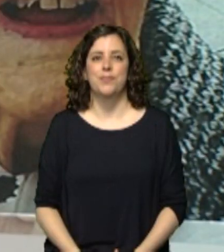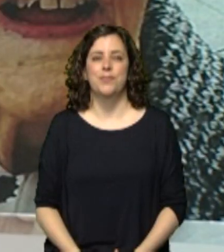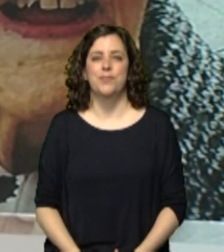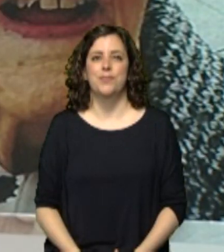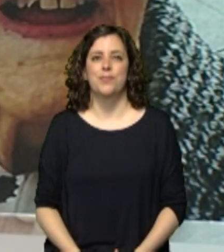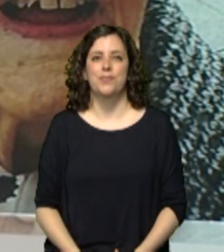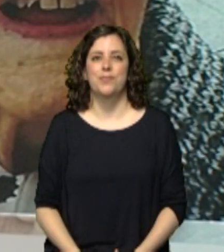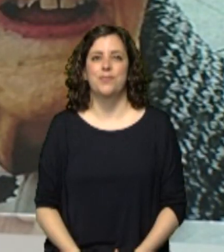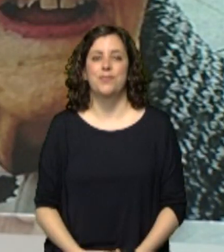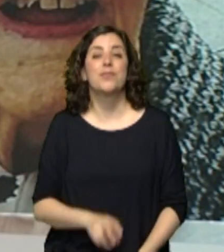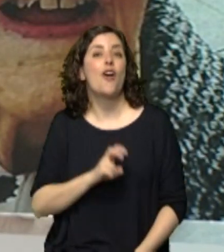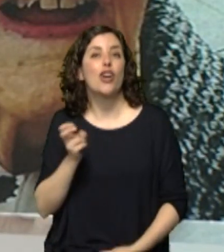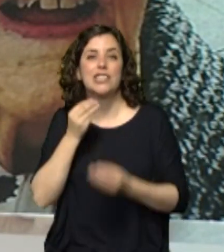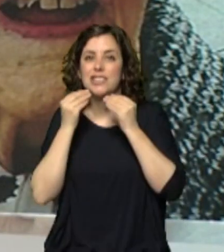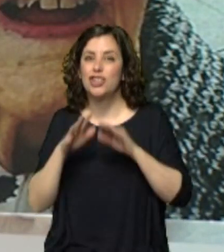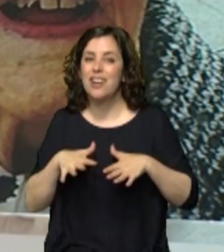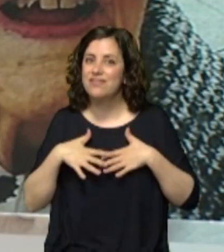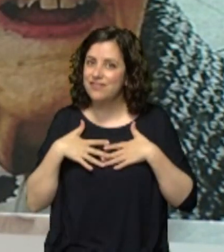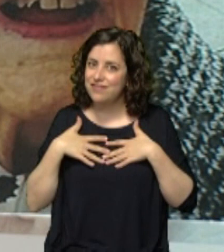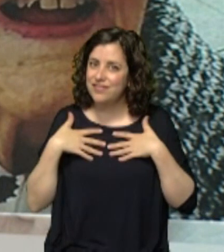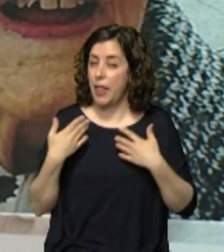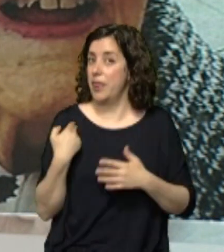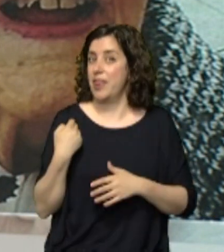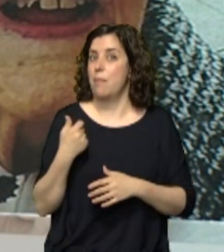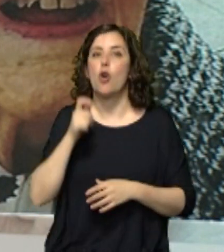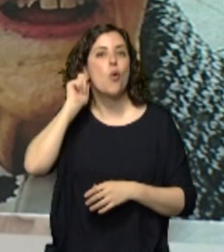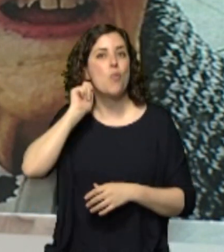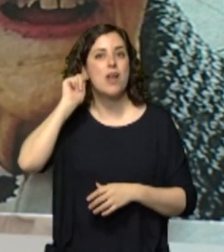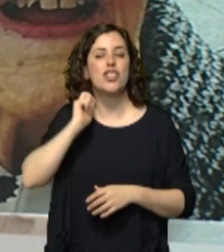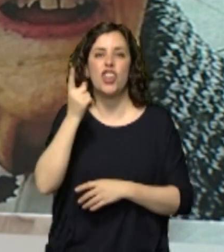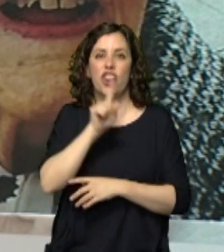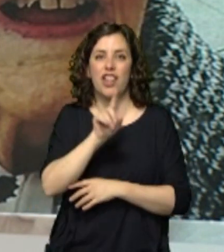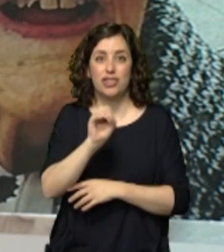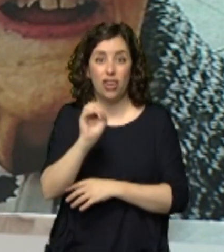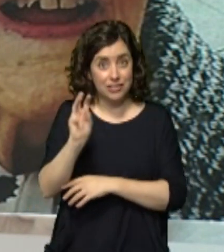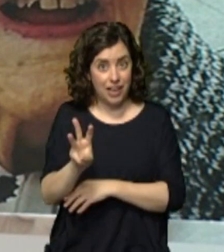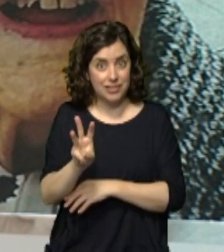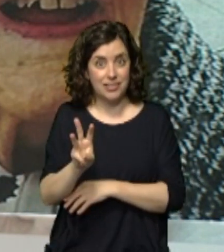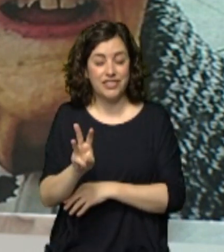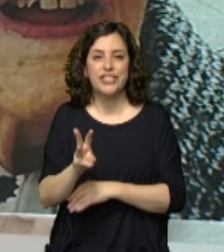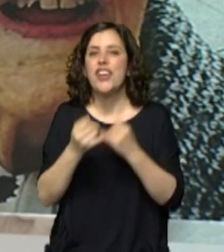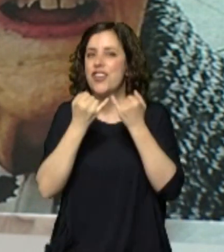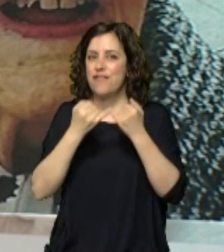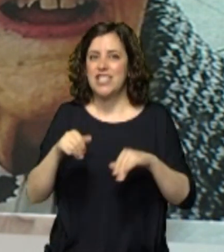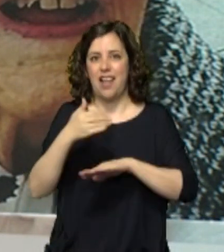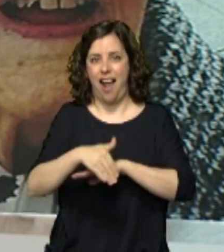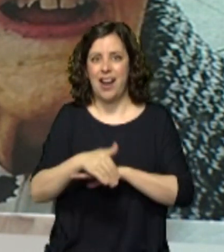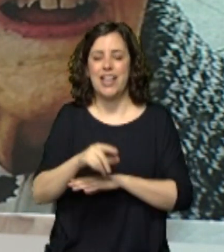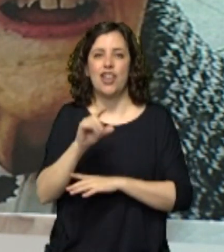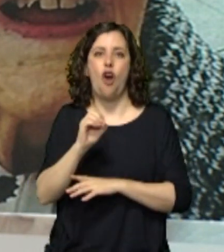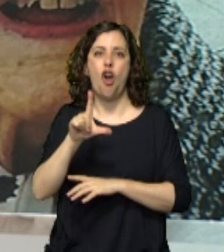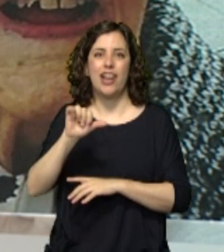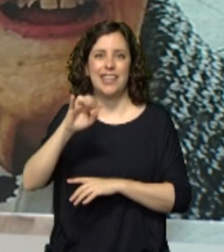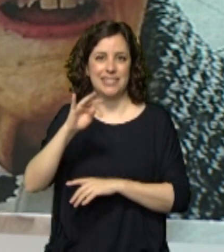Y más historias emotivas. Hace poco celebraba su 103 cumpleaños con una fiesta por todo lo alto en la calle Olite de Pamplona. Y ese día